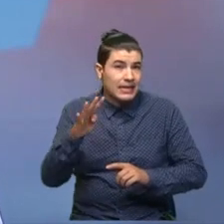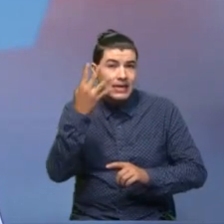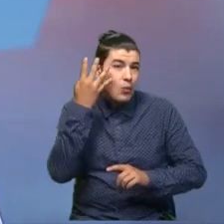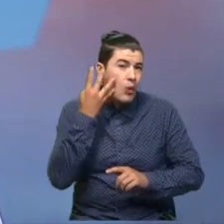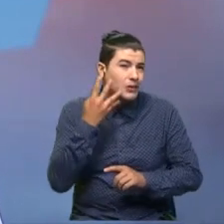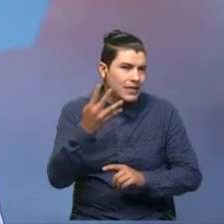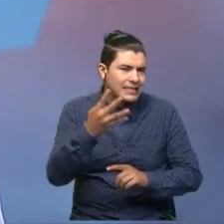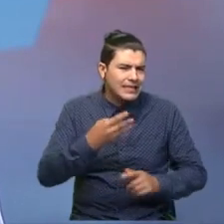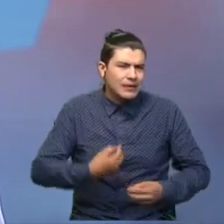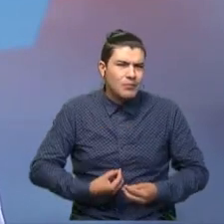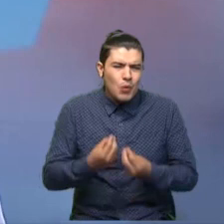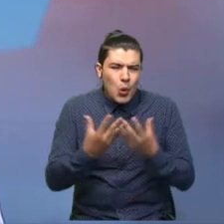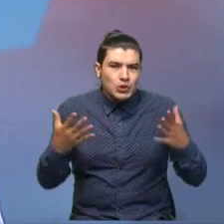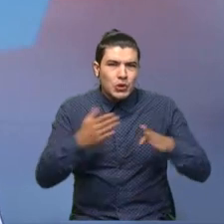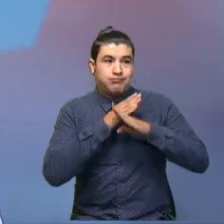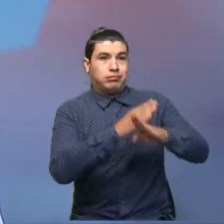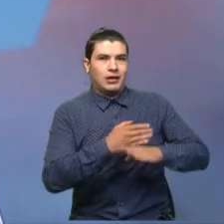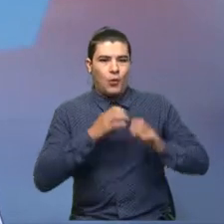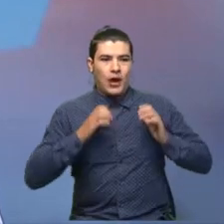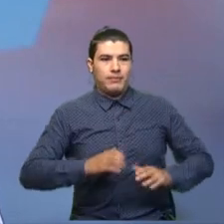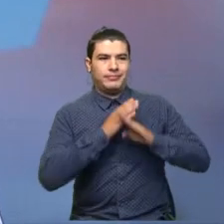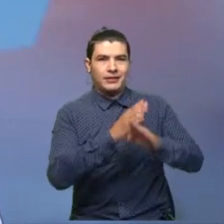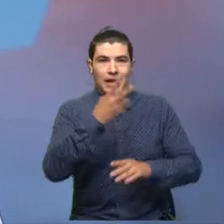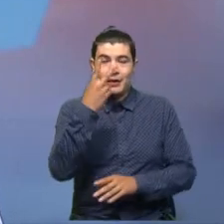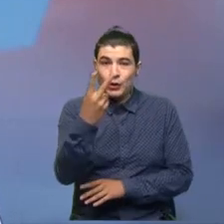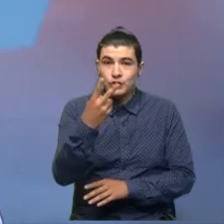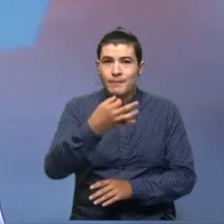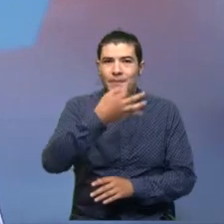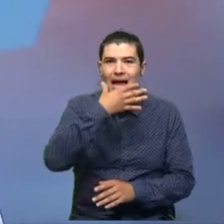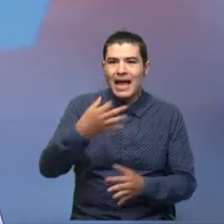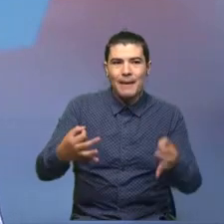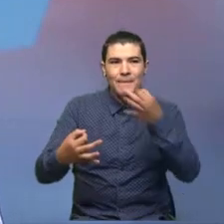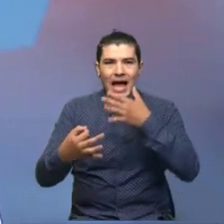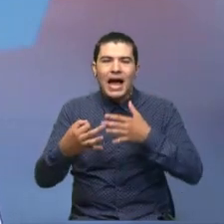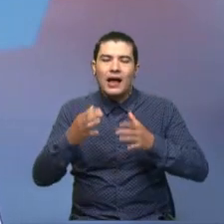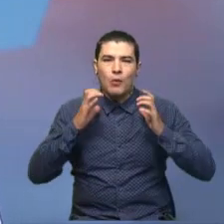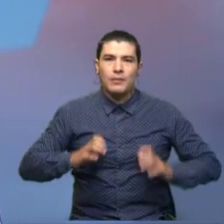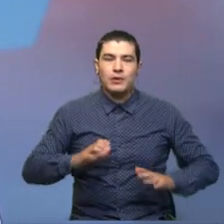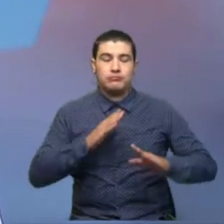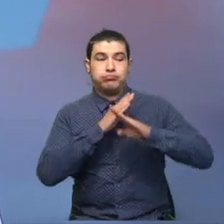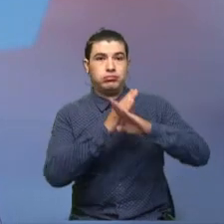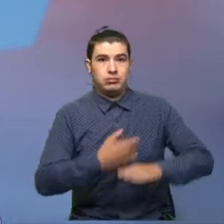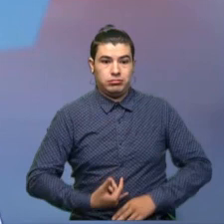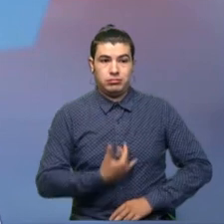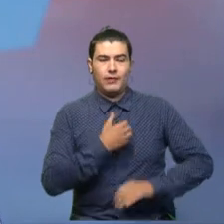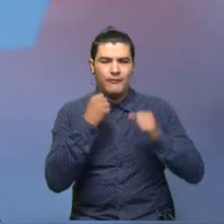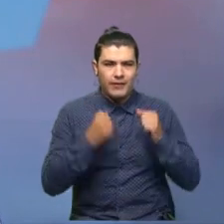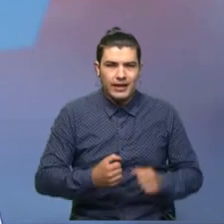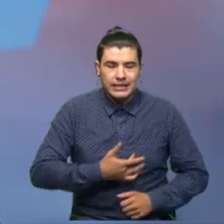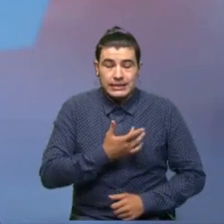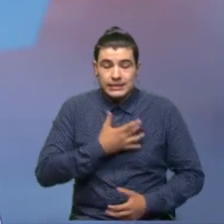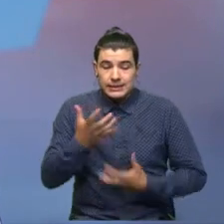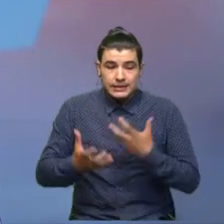mucho rebote. ¿Por qué? Porque como se consta de 2 antibióticos, siempre pega un poco a nivel estomacal. Por eso siempre